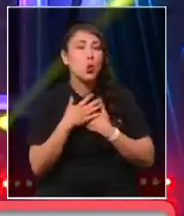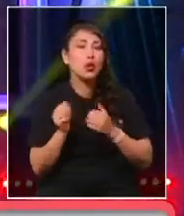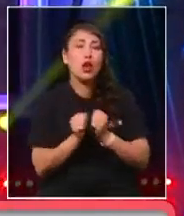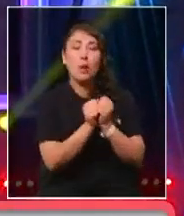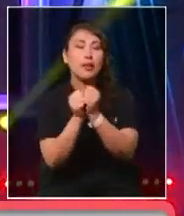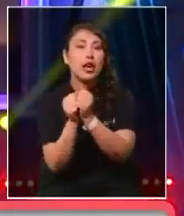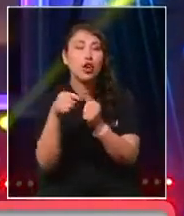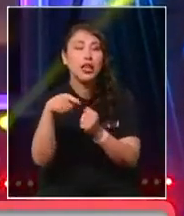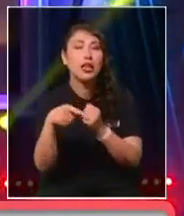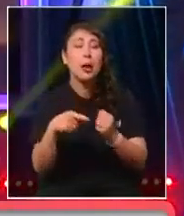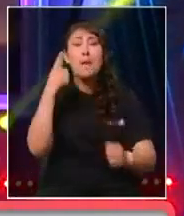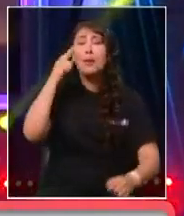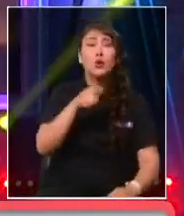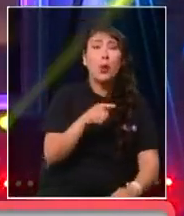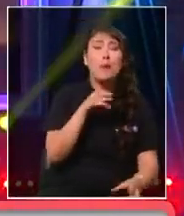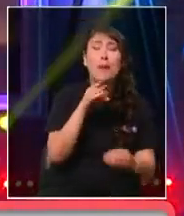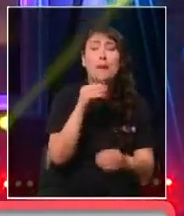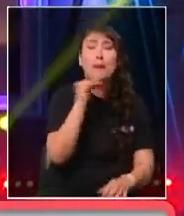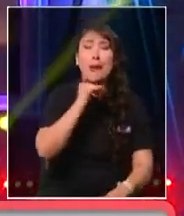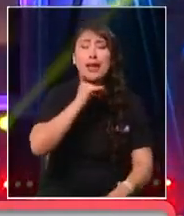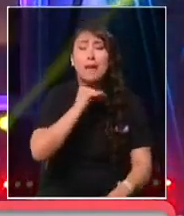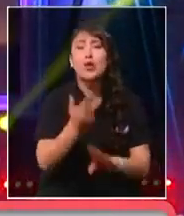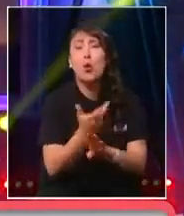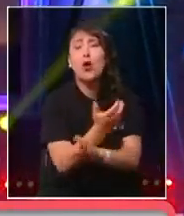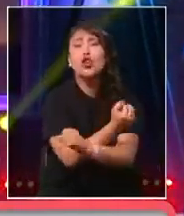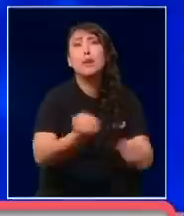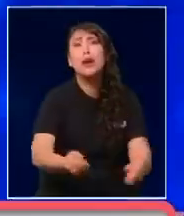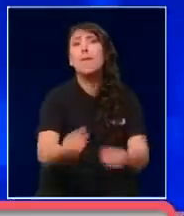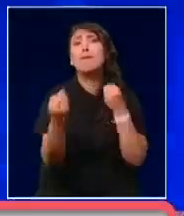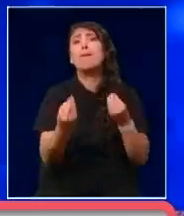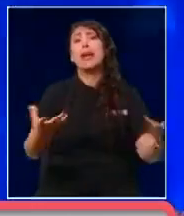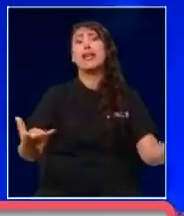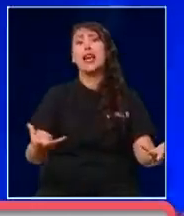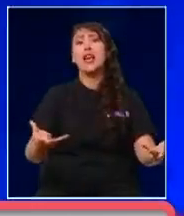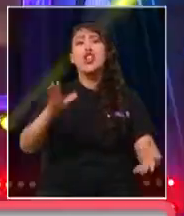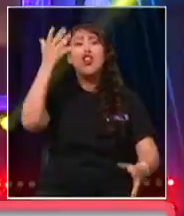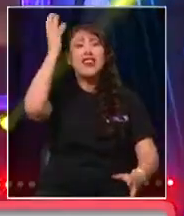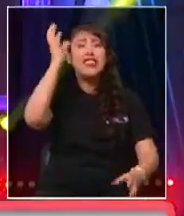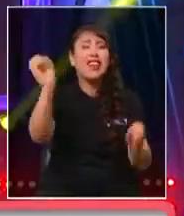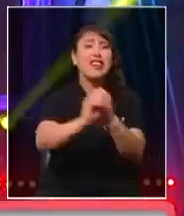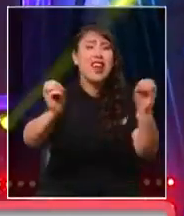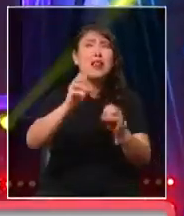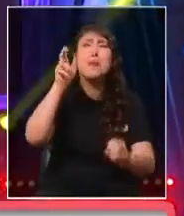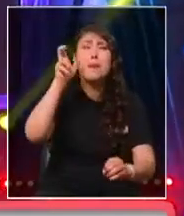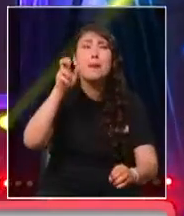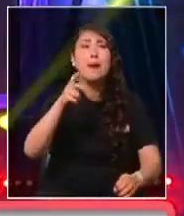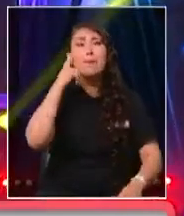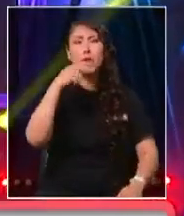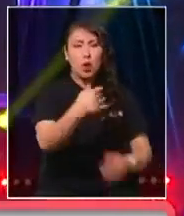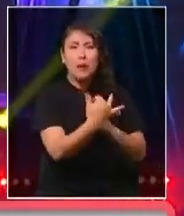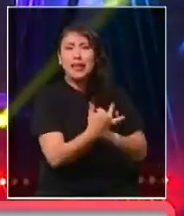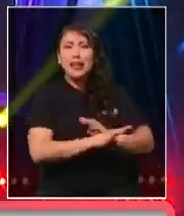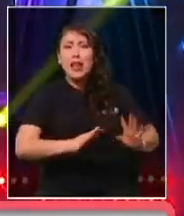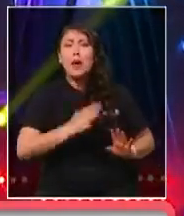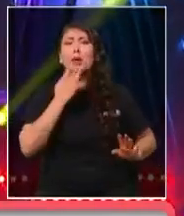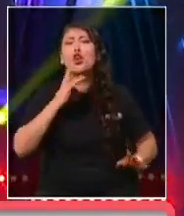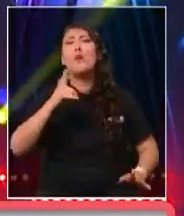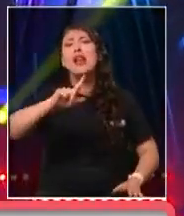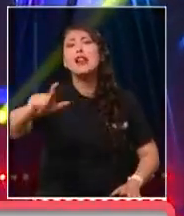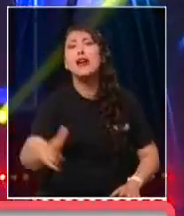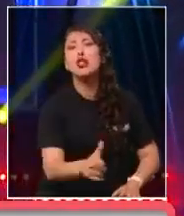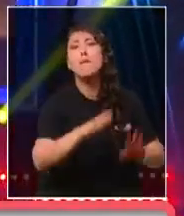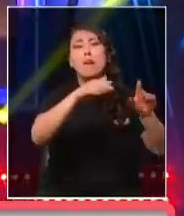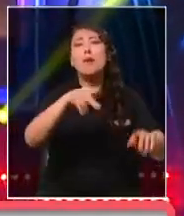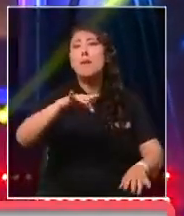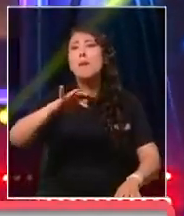esto. Bueno, no hablé tan rápido, weón. ¿Qué te pasa? No va a entender nunca así. No. Tampoco no me retino, va a seguir el ritmo lento culiado que